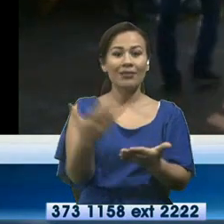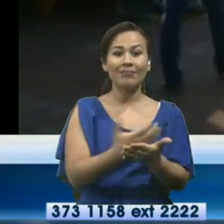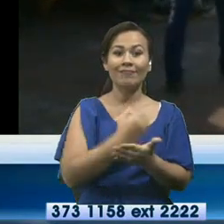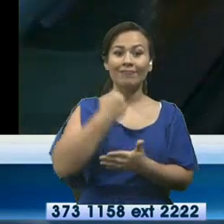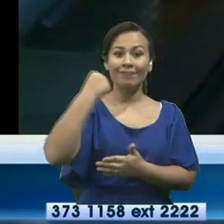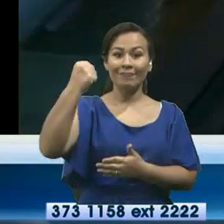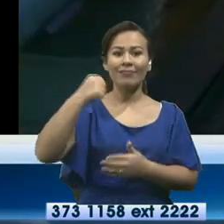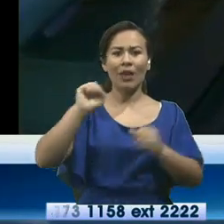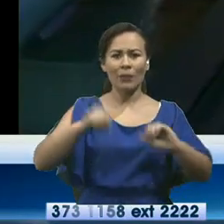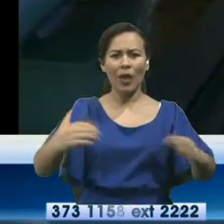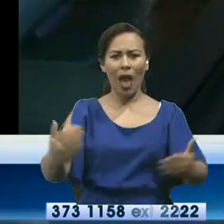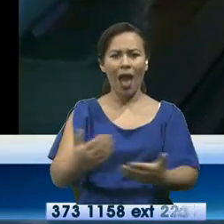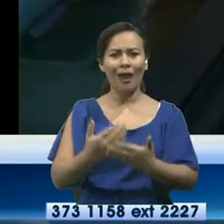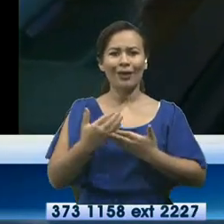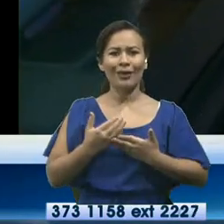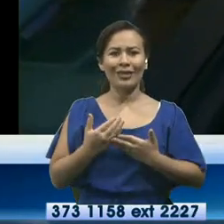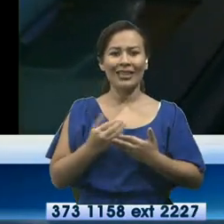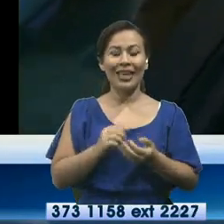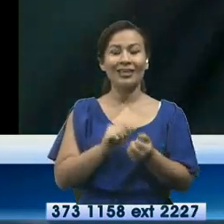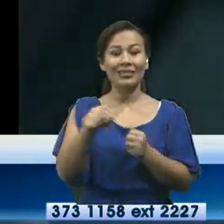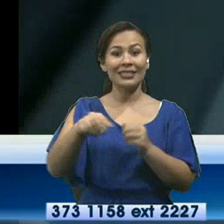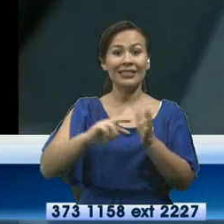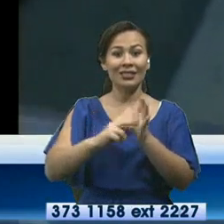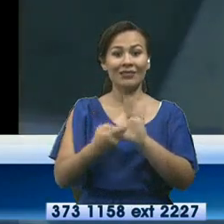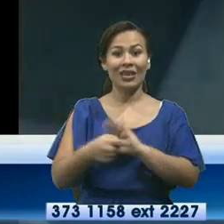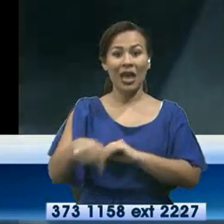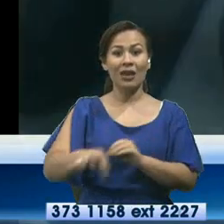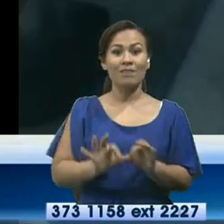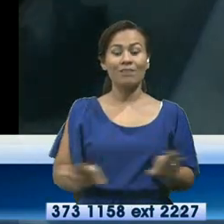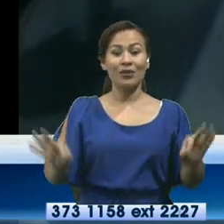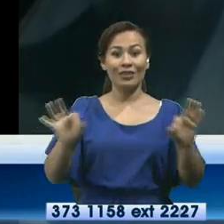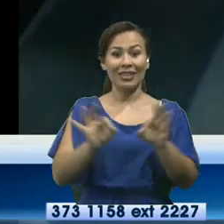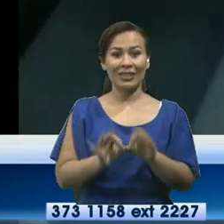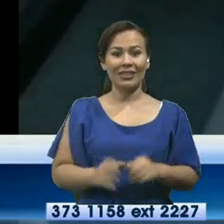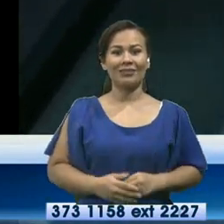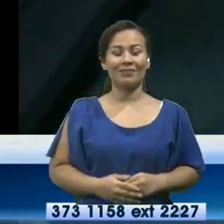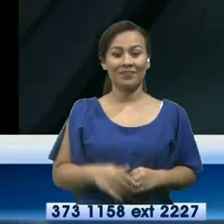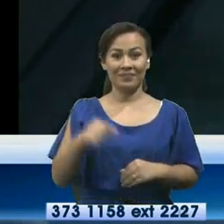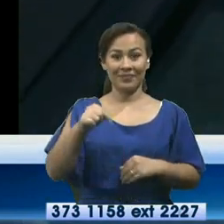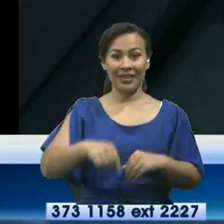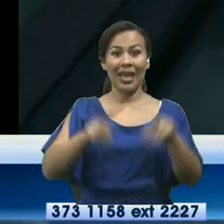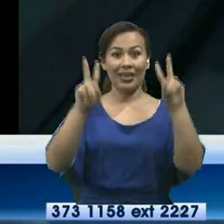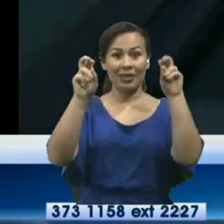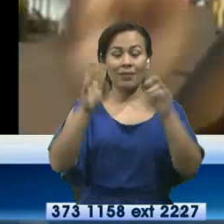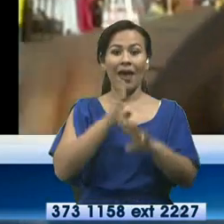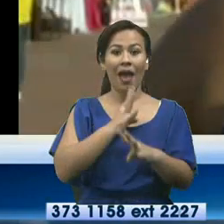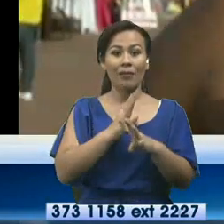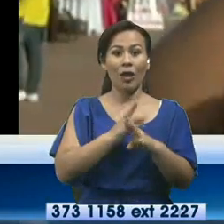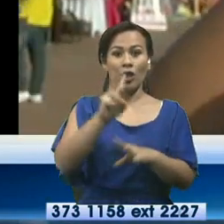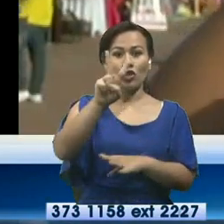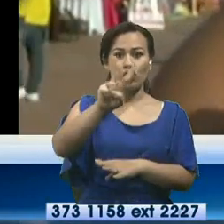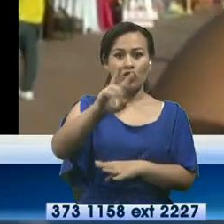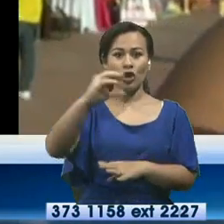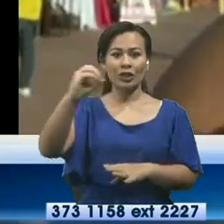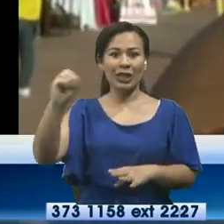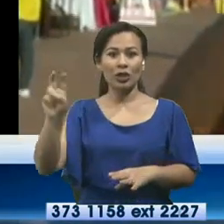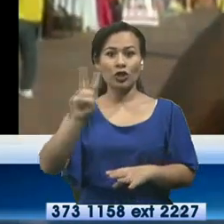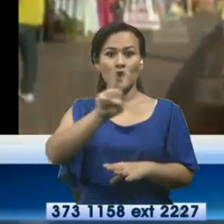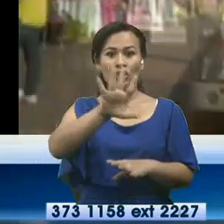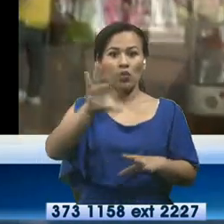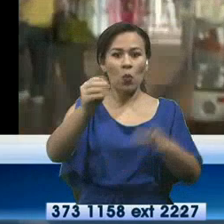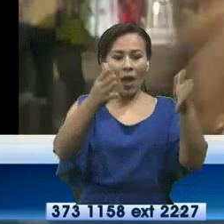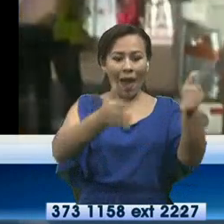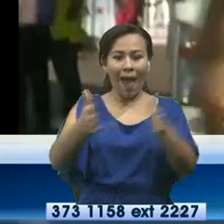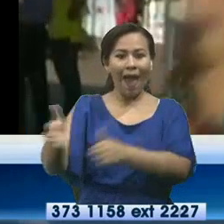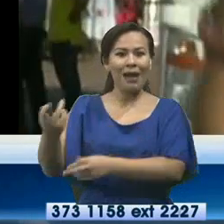esa acogida que caracteriza a la Perla del Pacífico. Estamos hablando de entre 200 a 250 stands